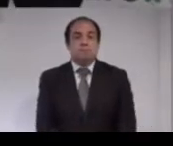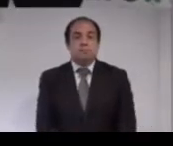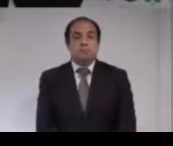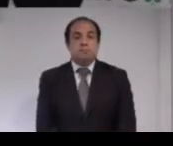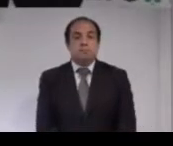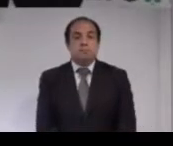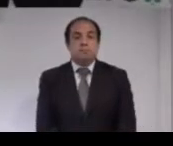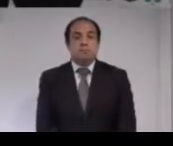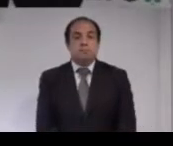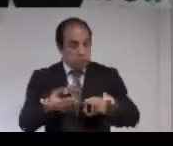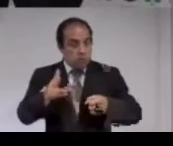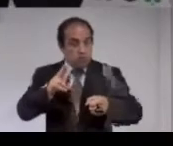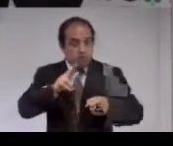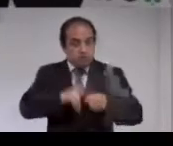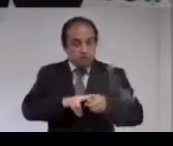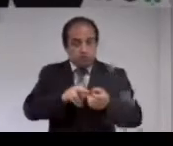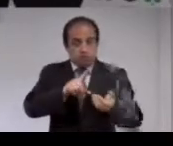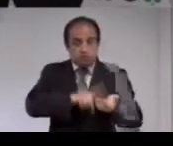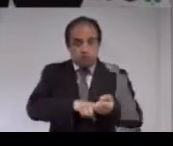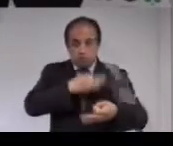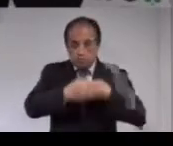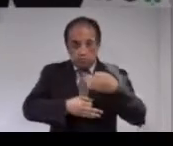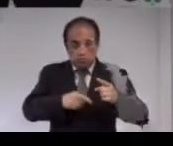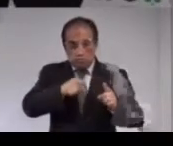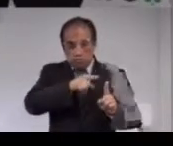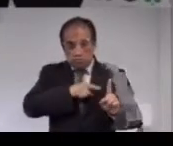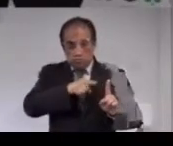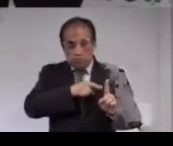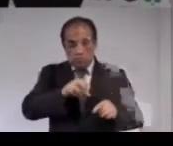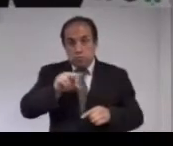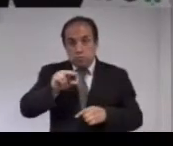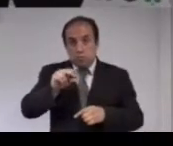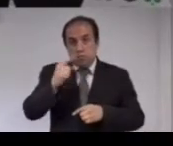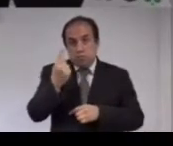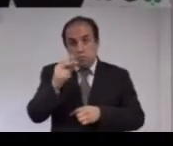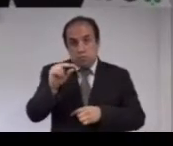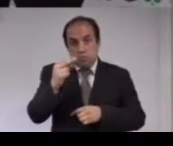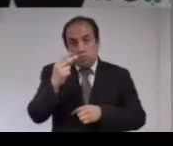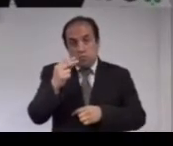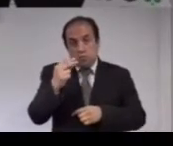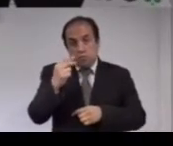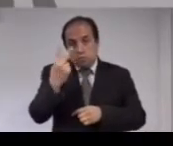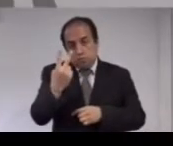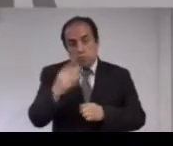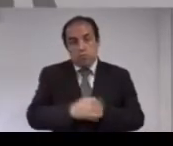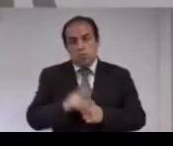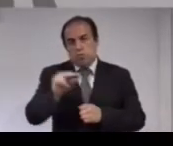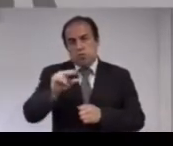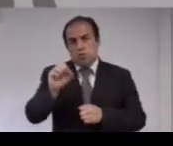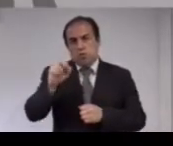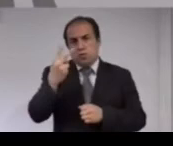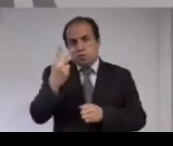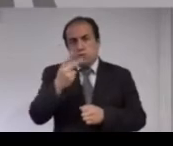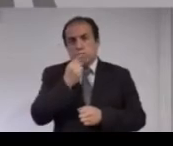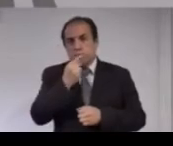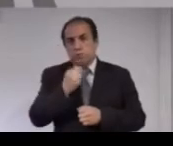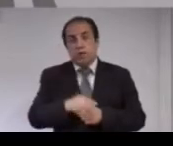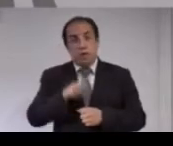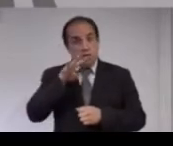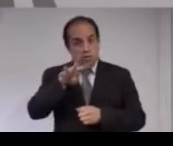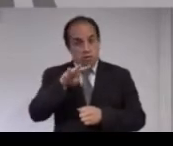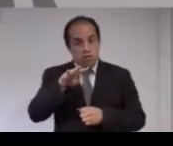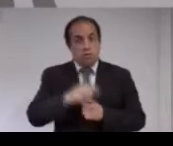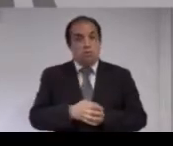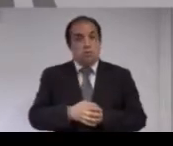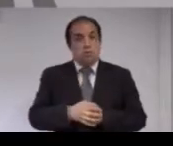¿Estas personas están hospitalizadas, todos estos, 81, 82 creo? No, son 62 policías y